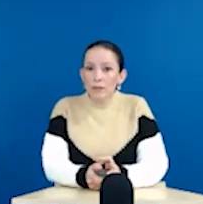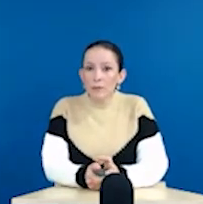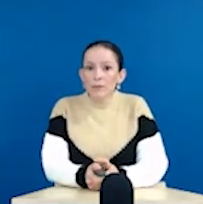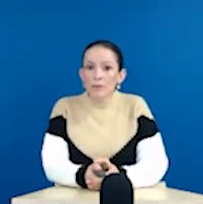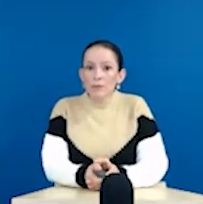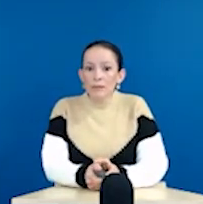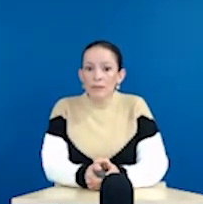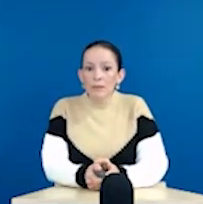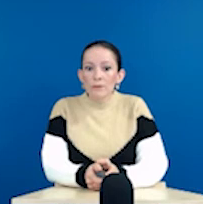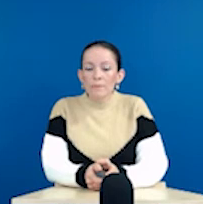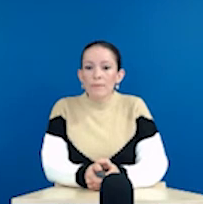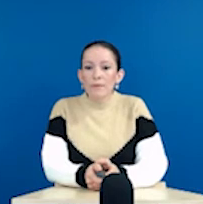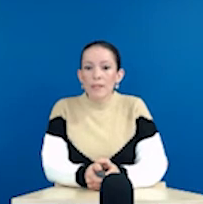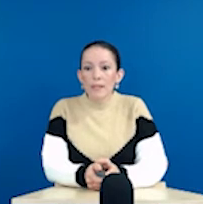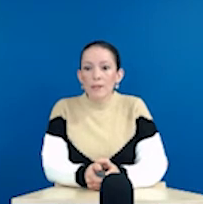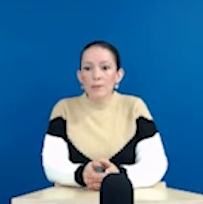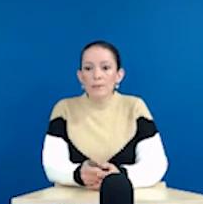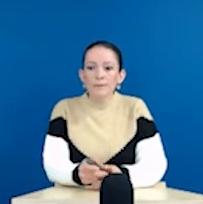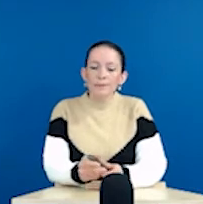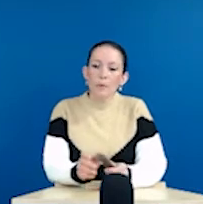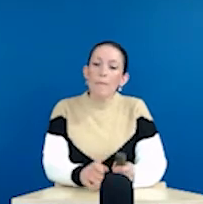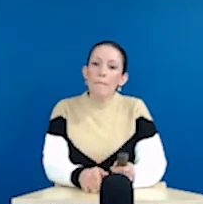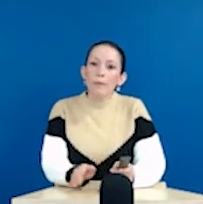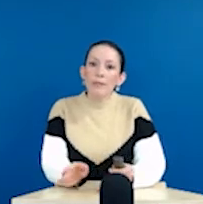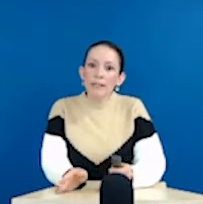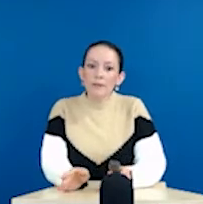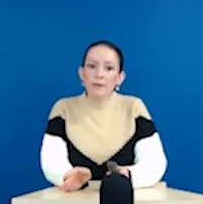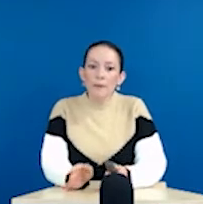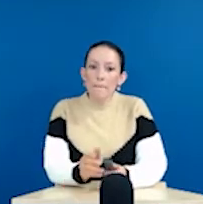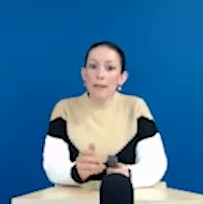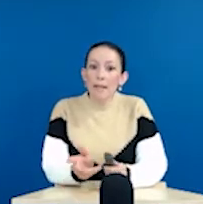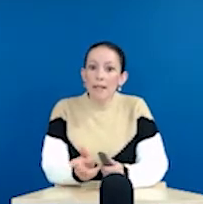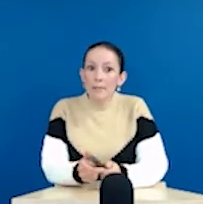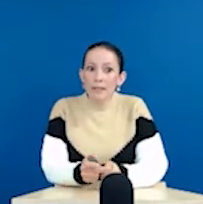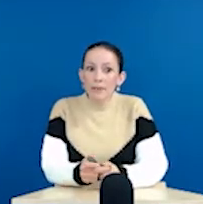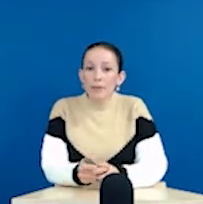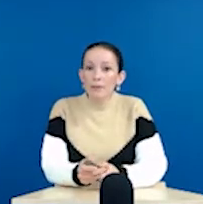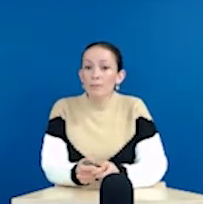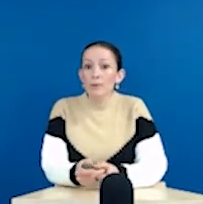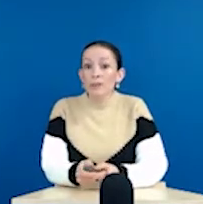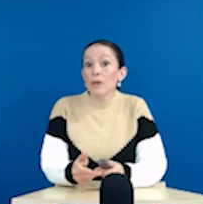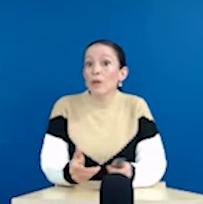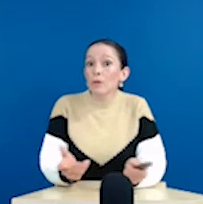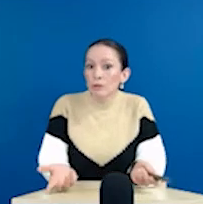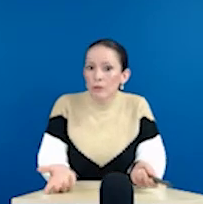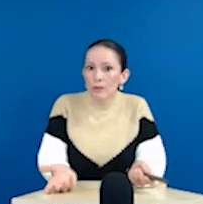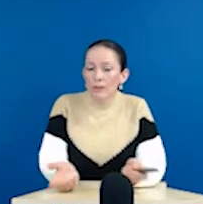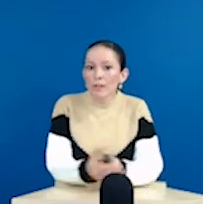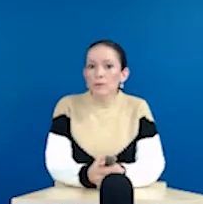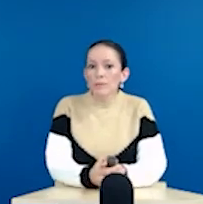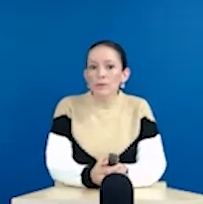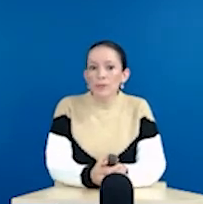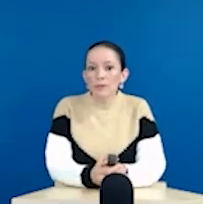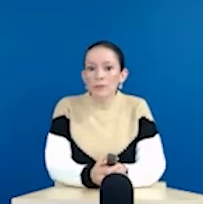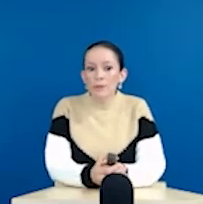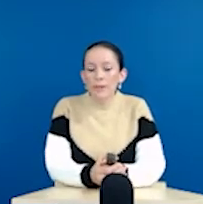nuestros residuos citostáticos tienen un proceso para la eliminación, es un proceso de costo,